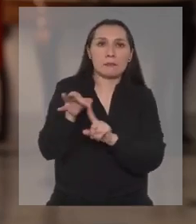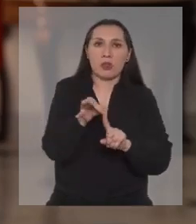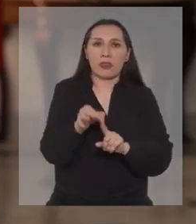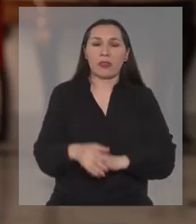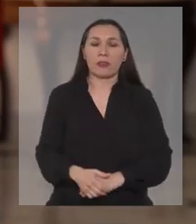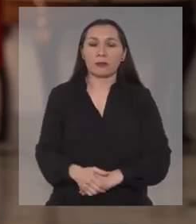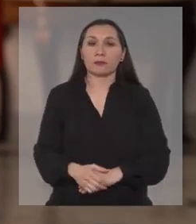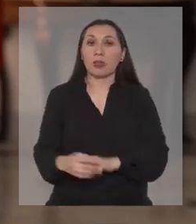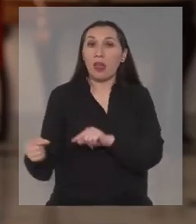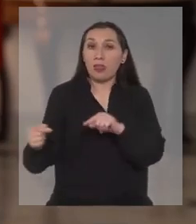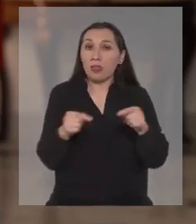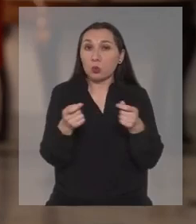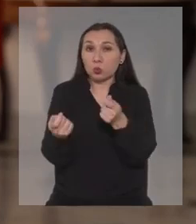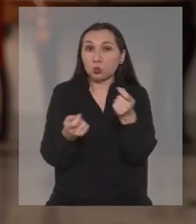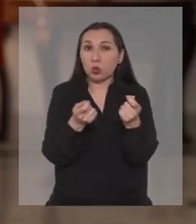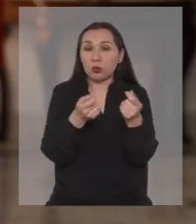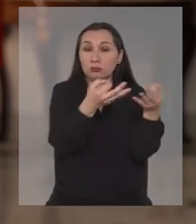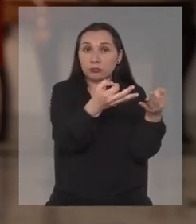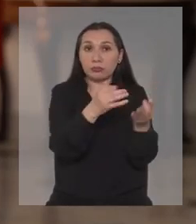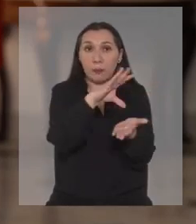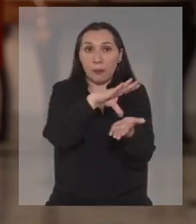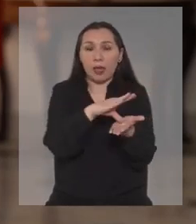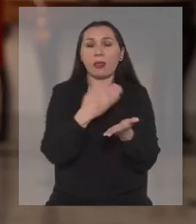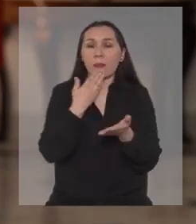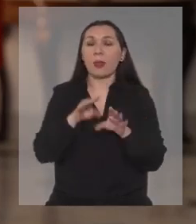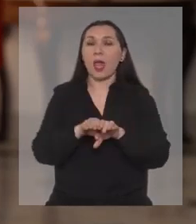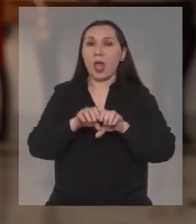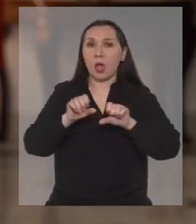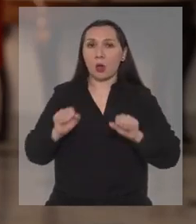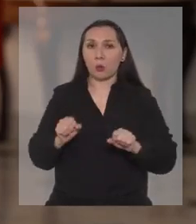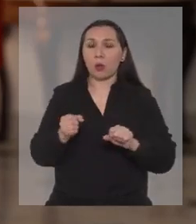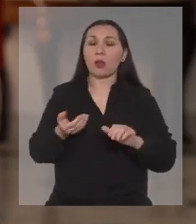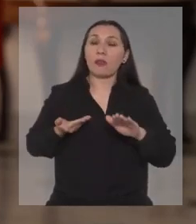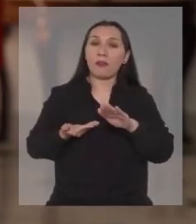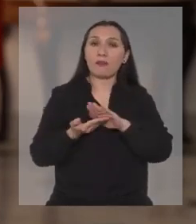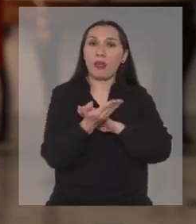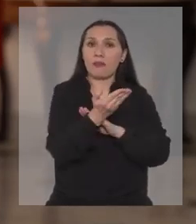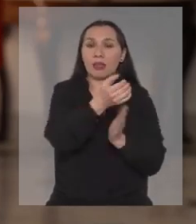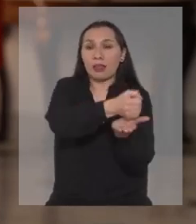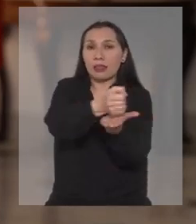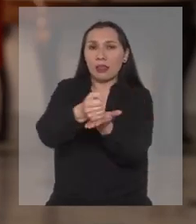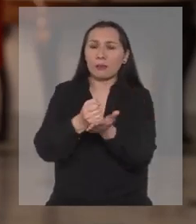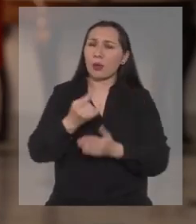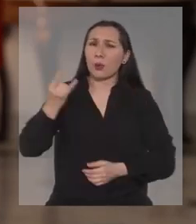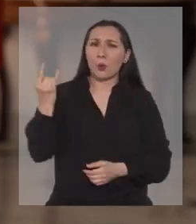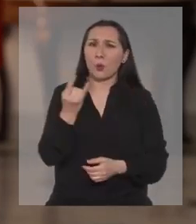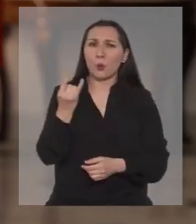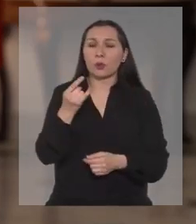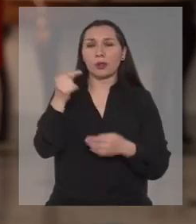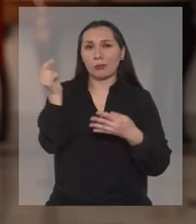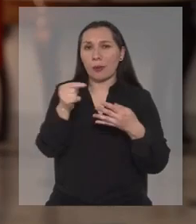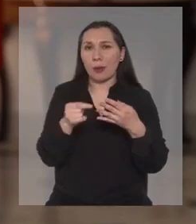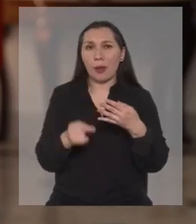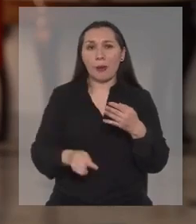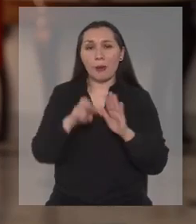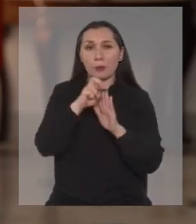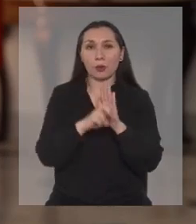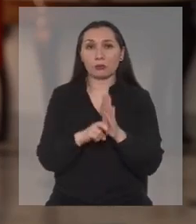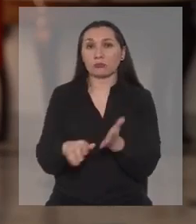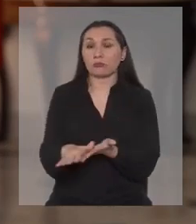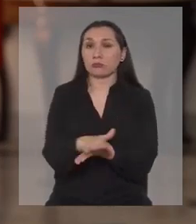vacantes durante la discusión presupuestaria acordamos también el envío y la tramitación urgente de una serie de